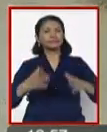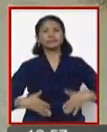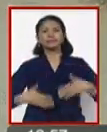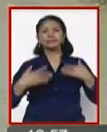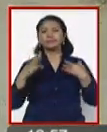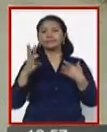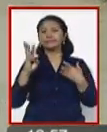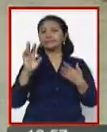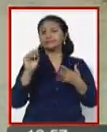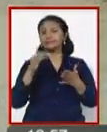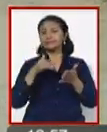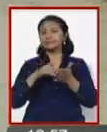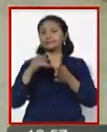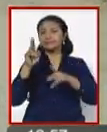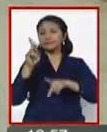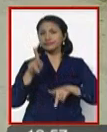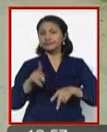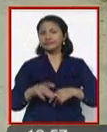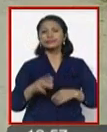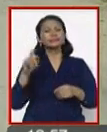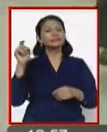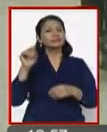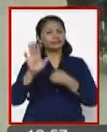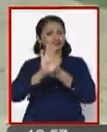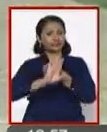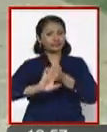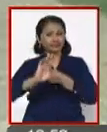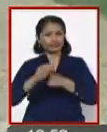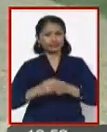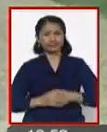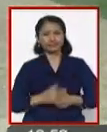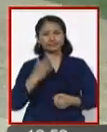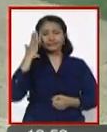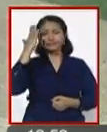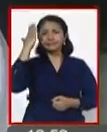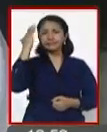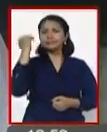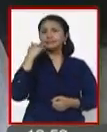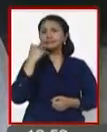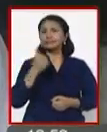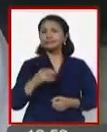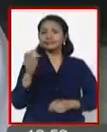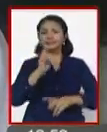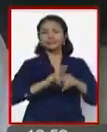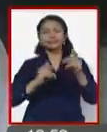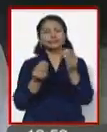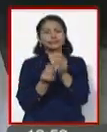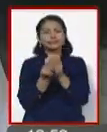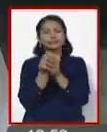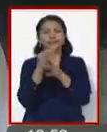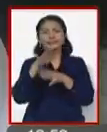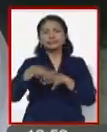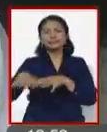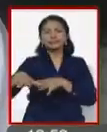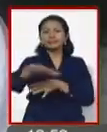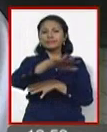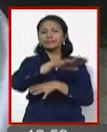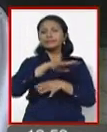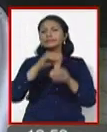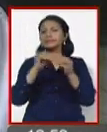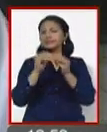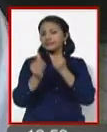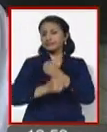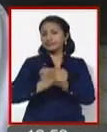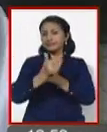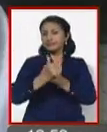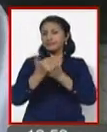habitamos más de 60.000 habitantes y necesitamos seguridad. ¿Por qué? Porque en realidad, digamos, el pueblo va creciendo, también va creciendo la delincuencia, ¿no?